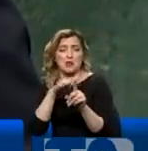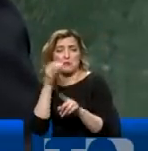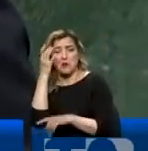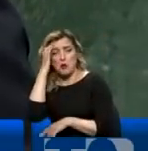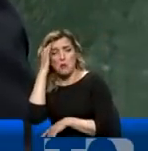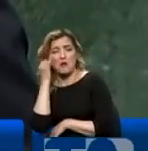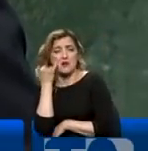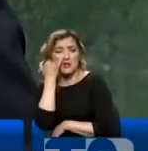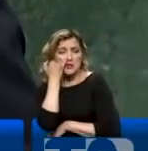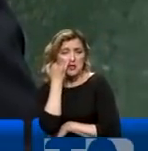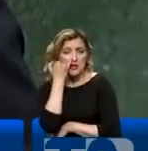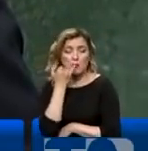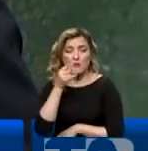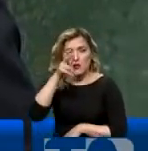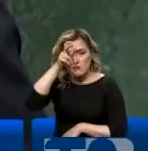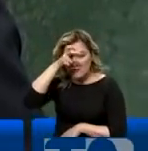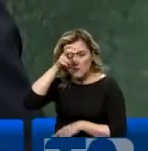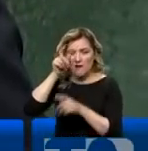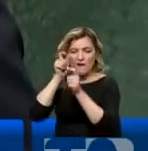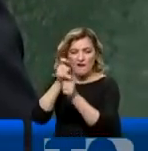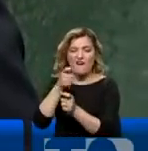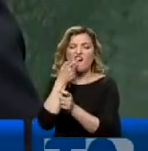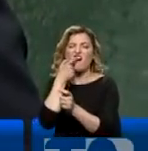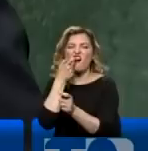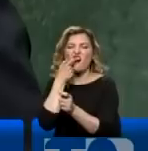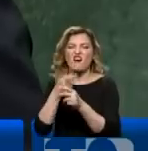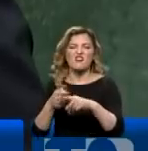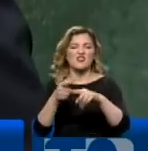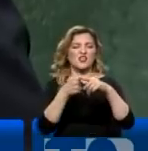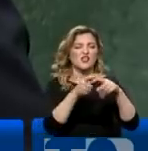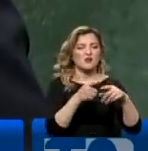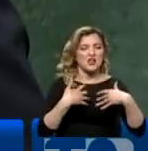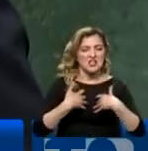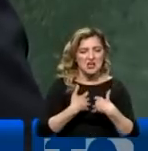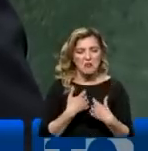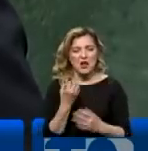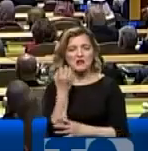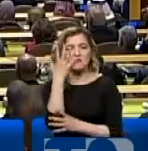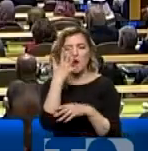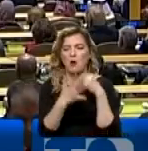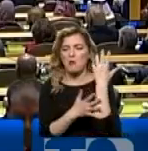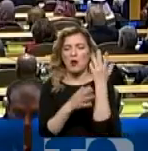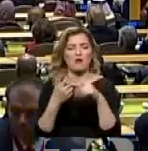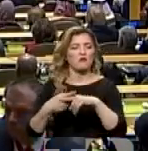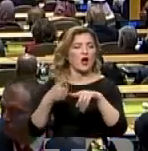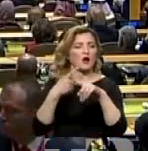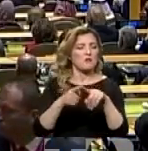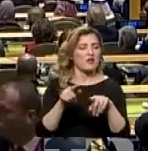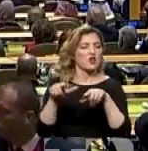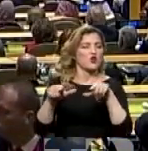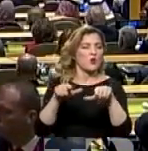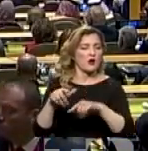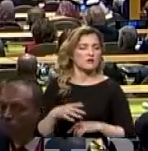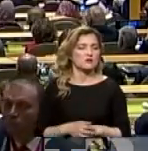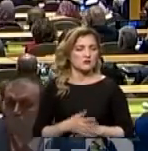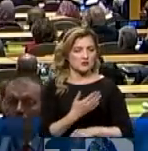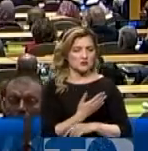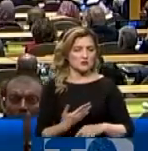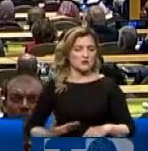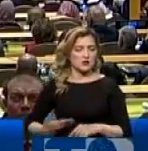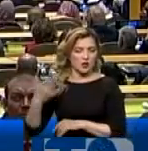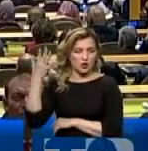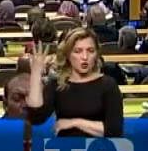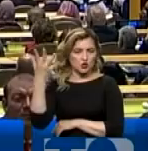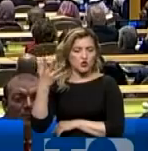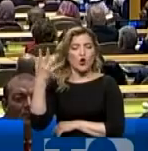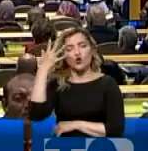indígenas, sino por la minería y la biodiversidad que existen en las zonas en las que viven. Por su parte, el presidente Donald Trump, en su discurso